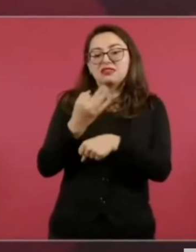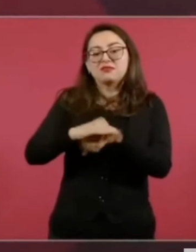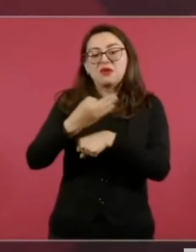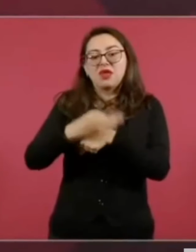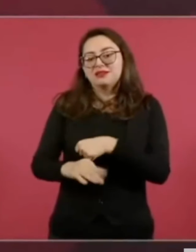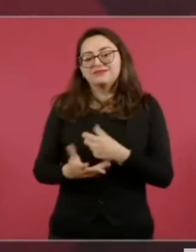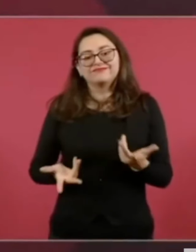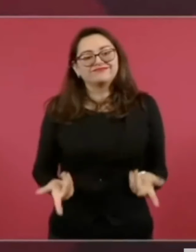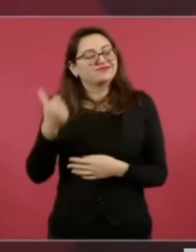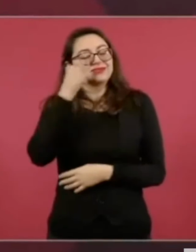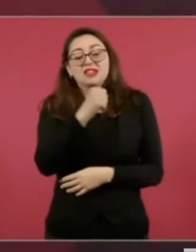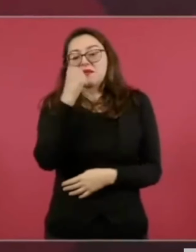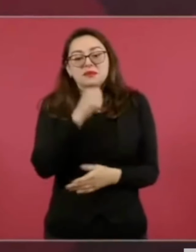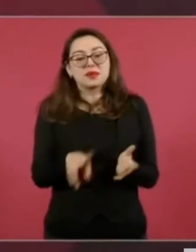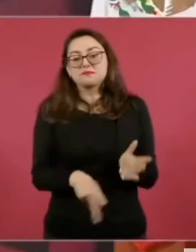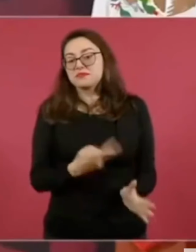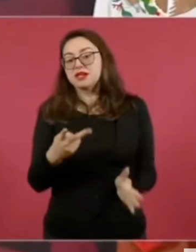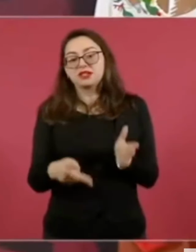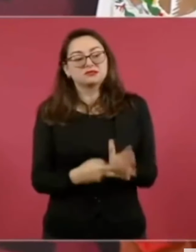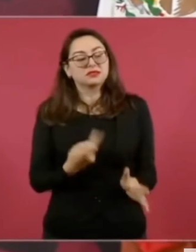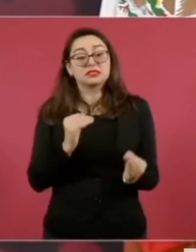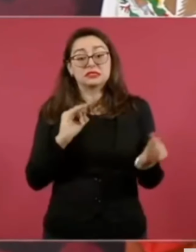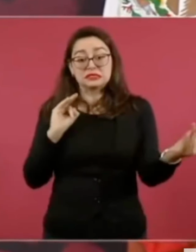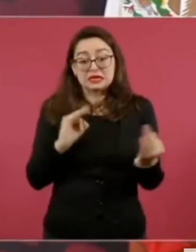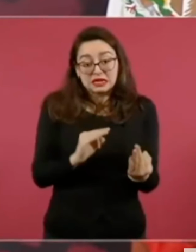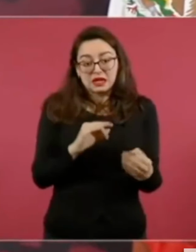Es lo que hacen cada vez que hay elección,